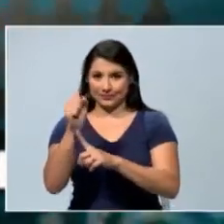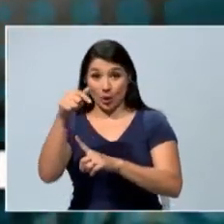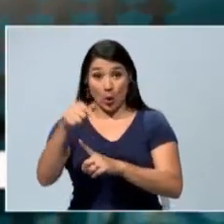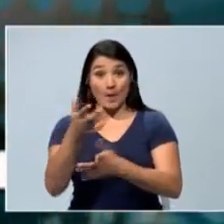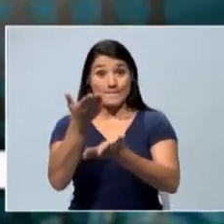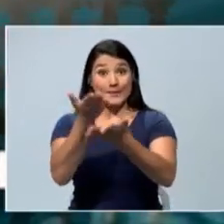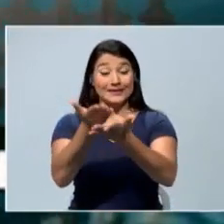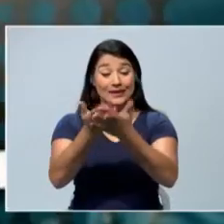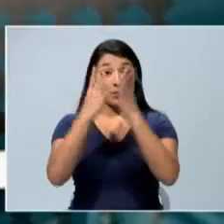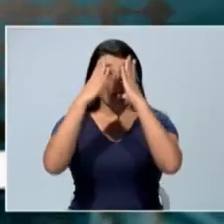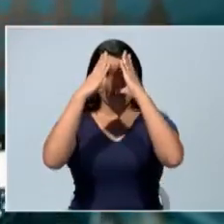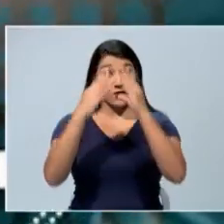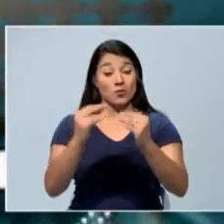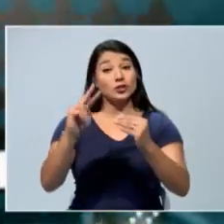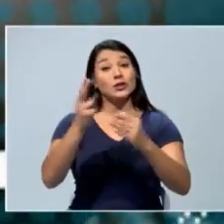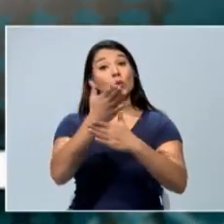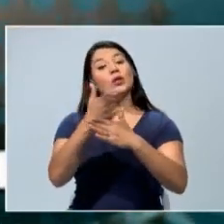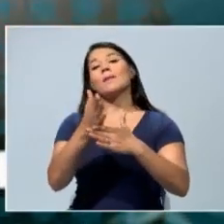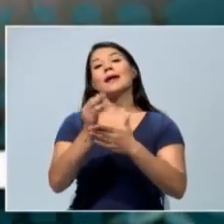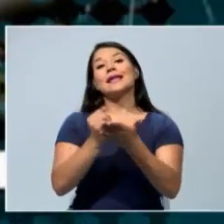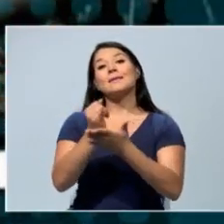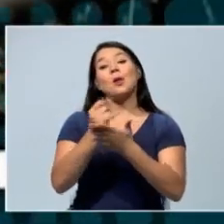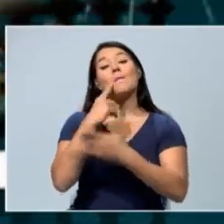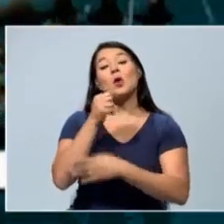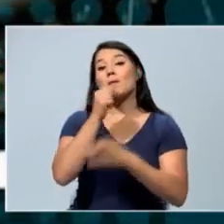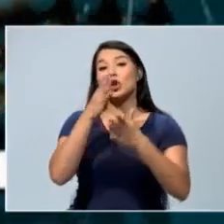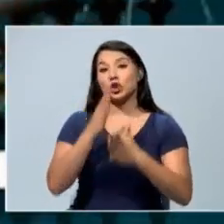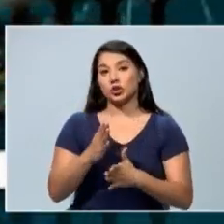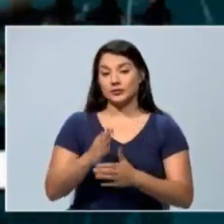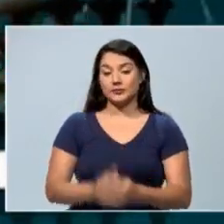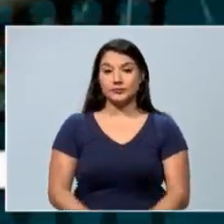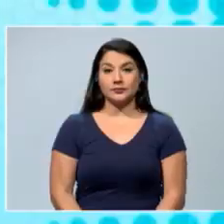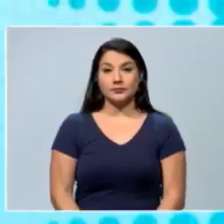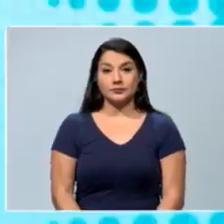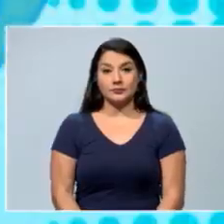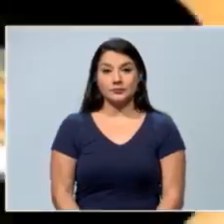segunda entrega del reportaje de Andrés Ortiz, Poliducto en Peligro.